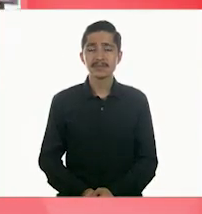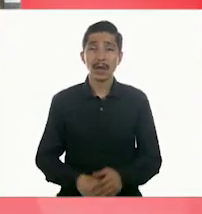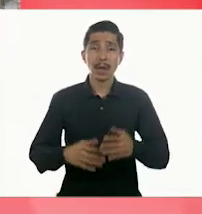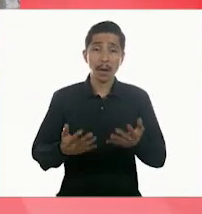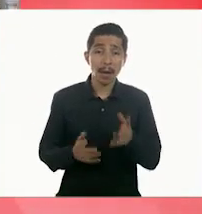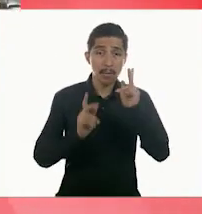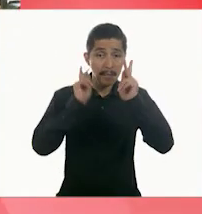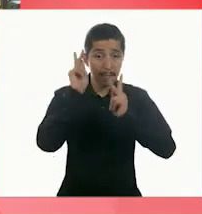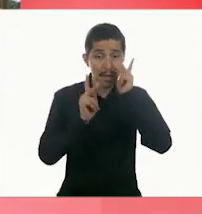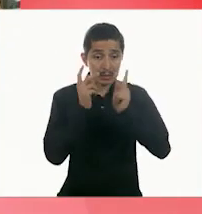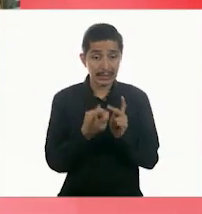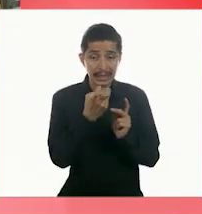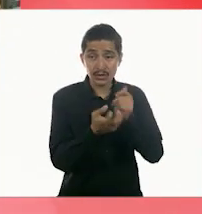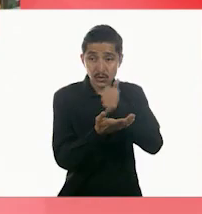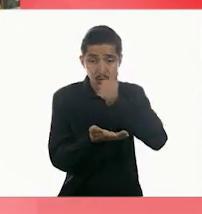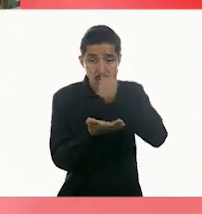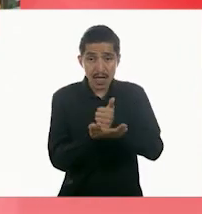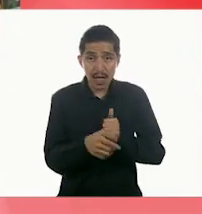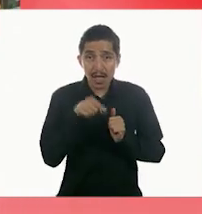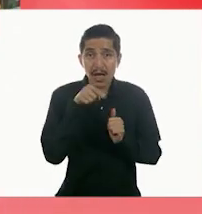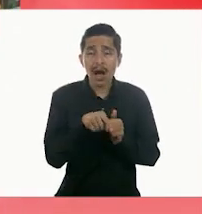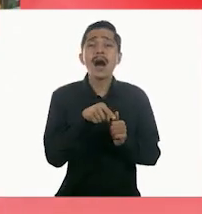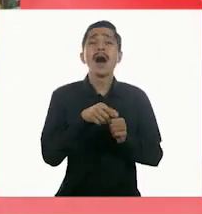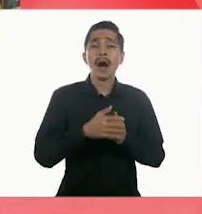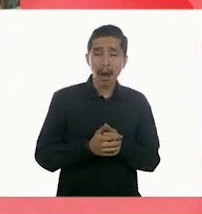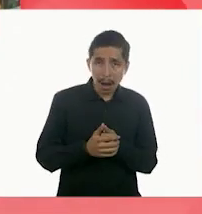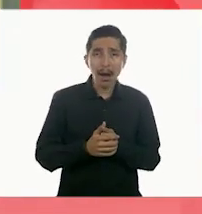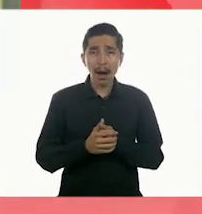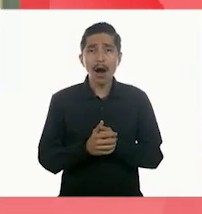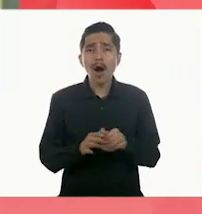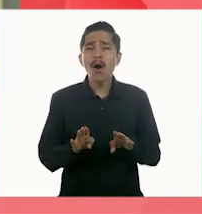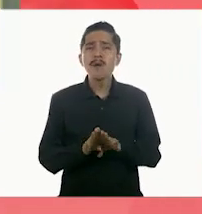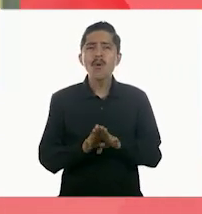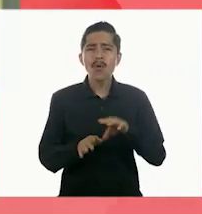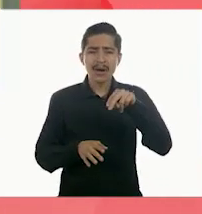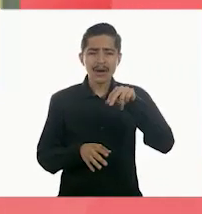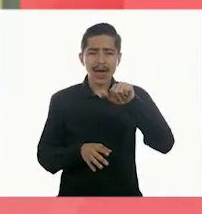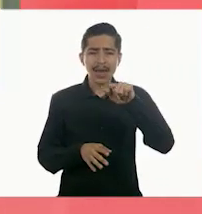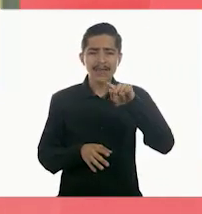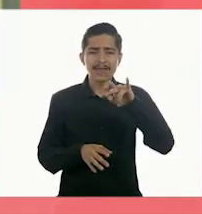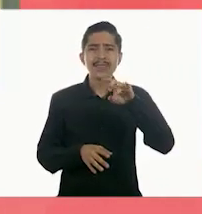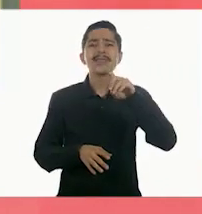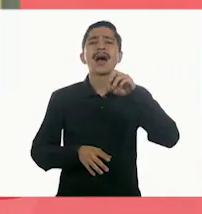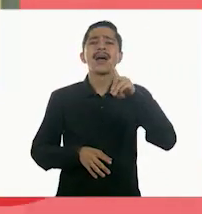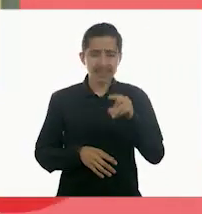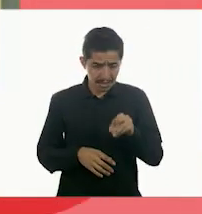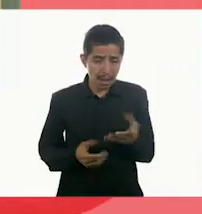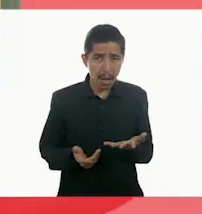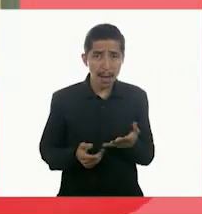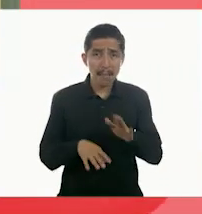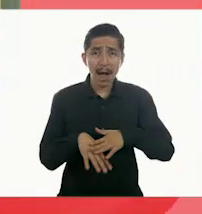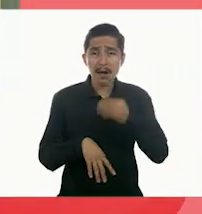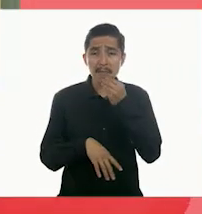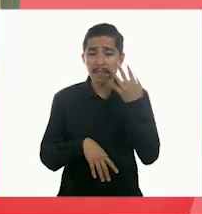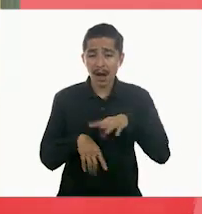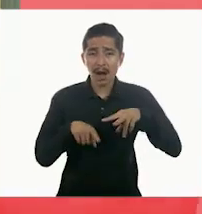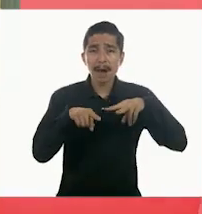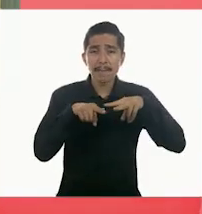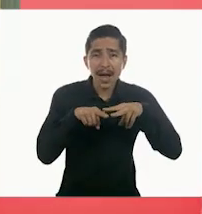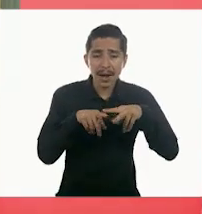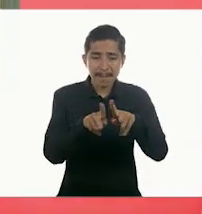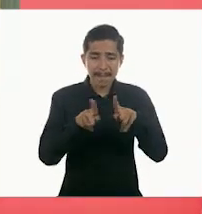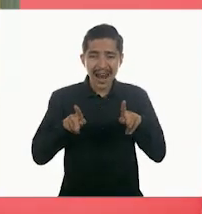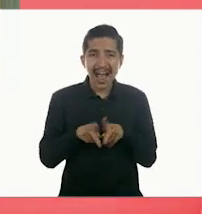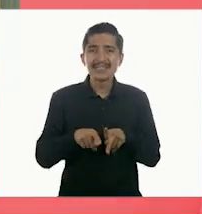Una visita a esta ciudad debe incluir la Iglesia de la Natividad, que se encuentra fundida con el Gran Parque y la Plaza Pública